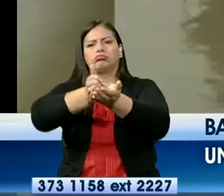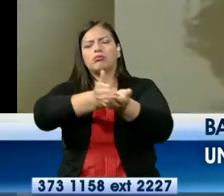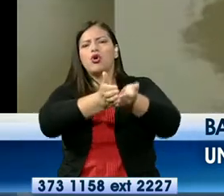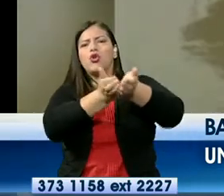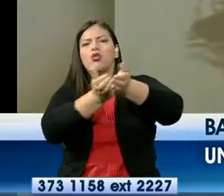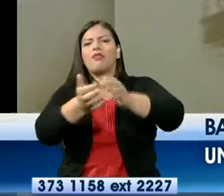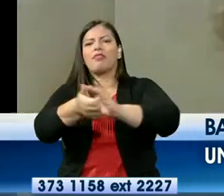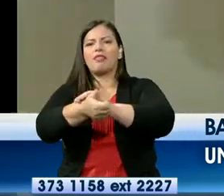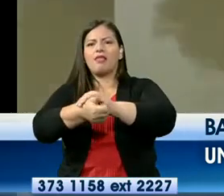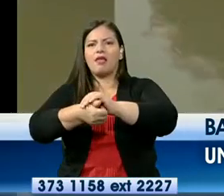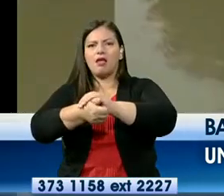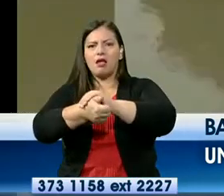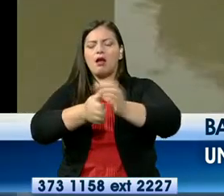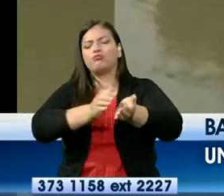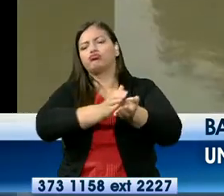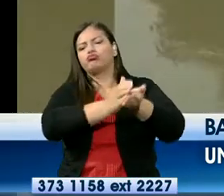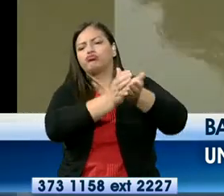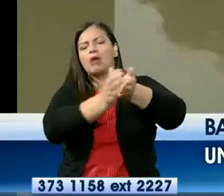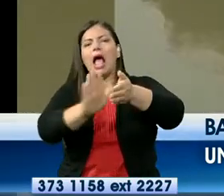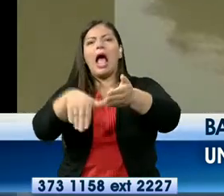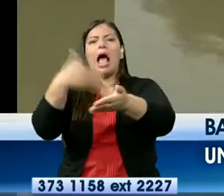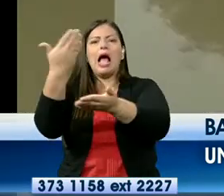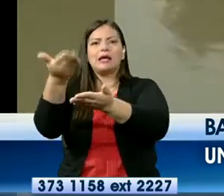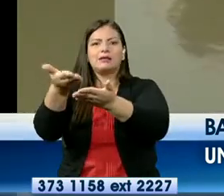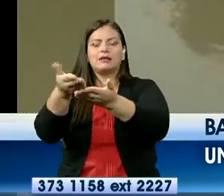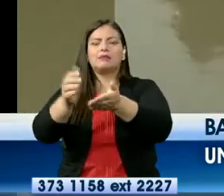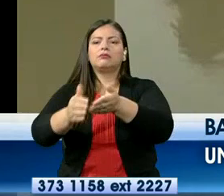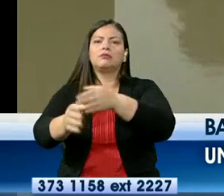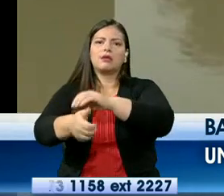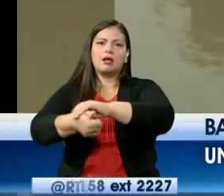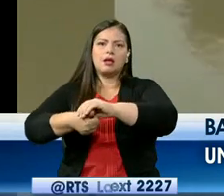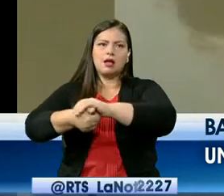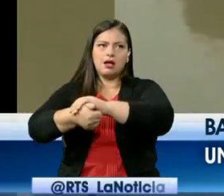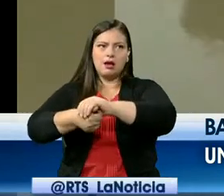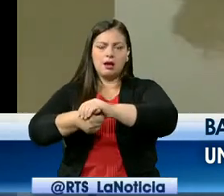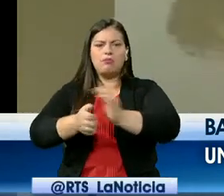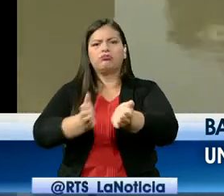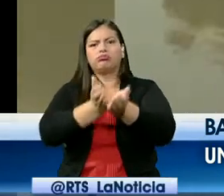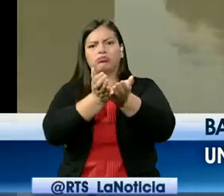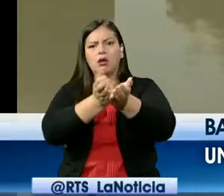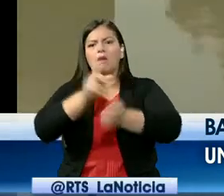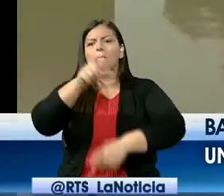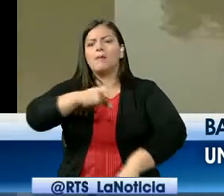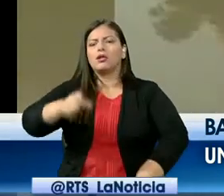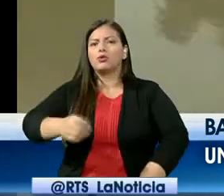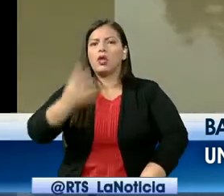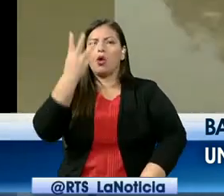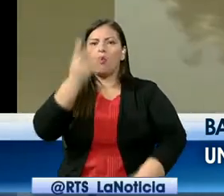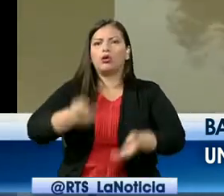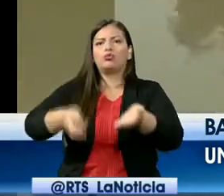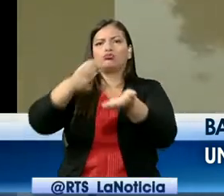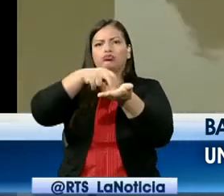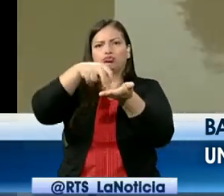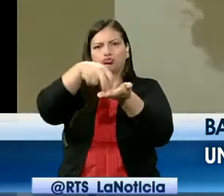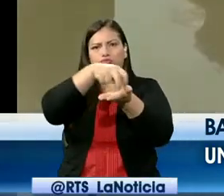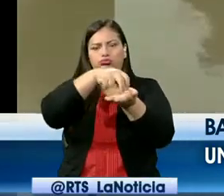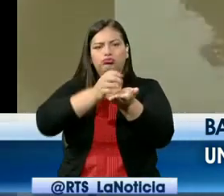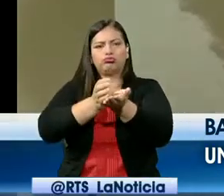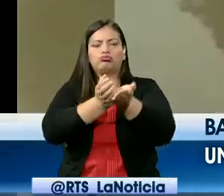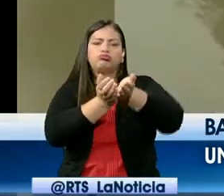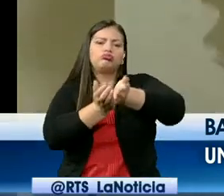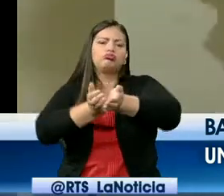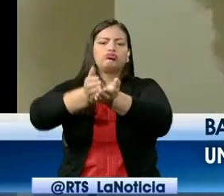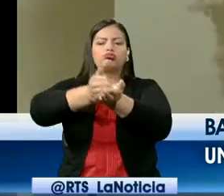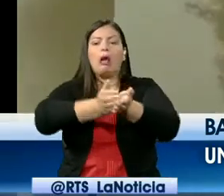en la embarcación. Habían cuatro tripulantes a bordo. Tírate al agua, vete para acá. De estos tres, afortunadamente